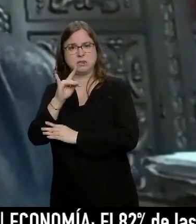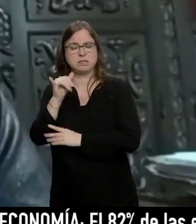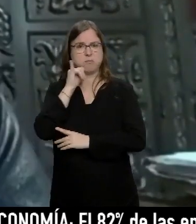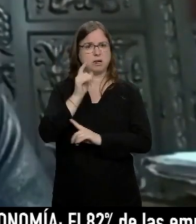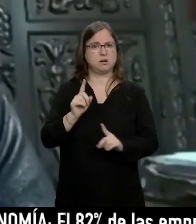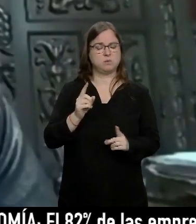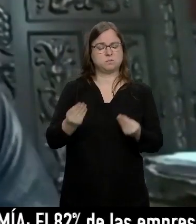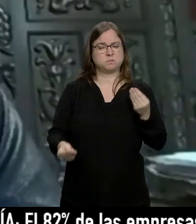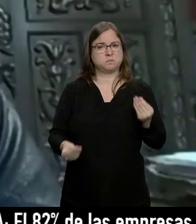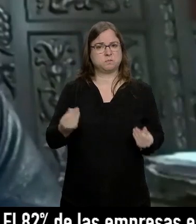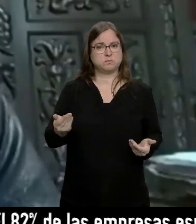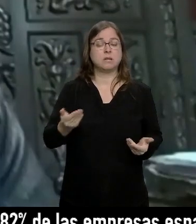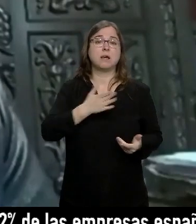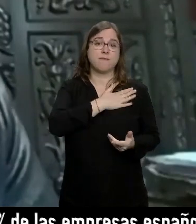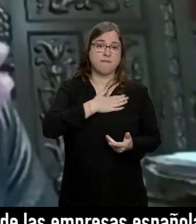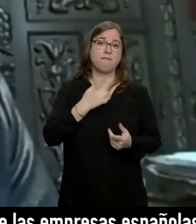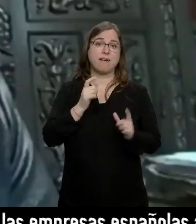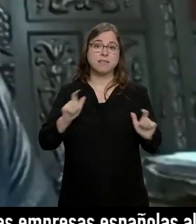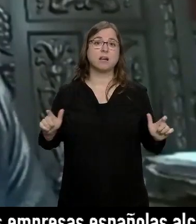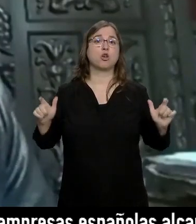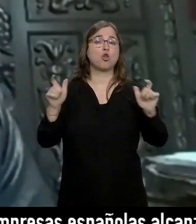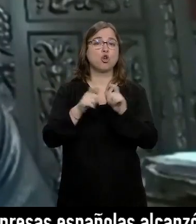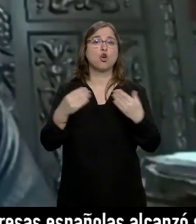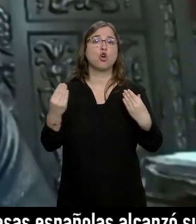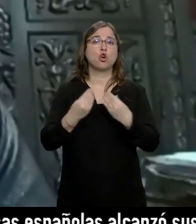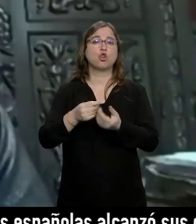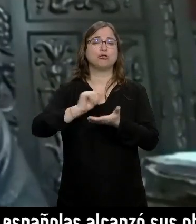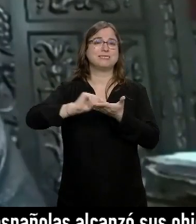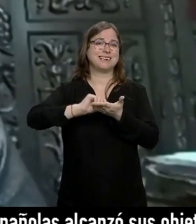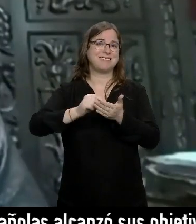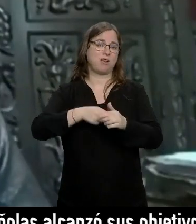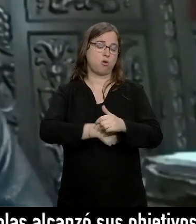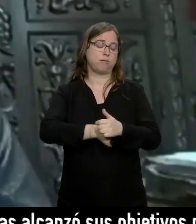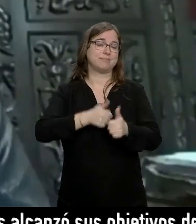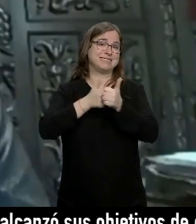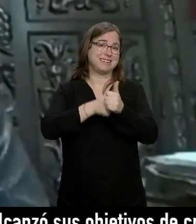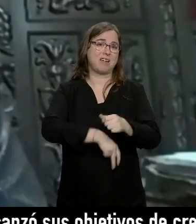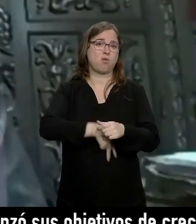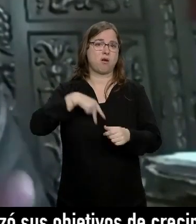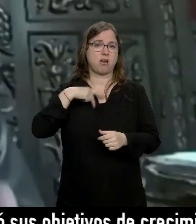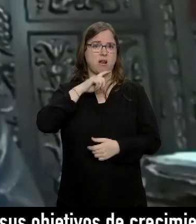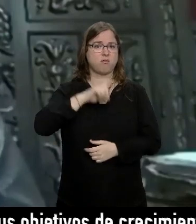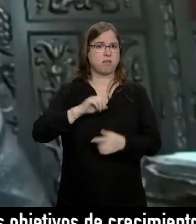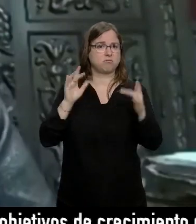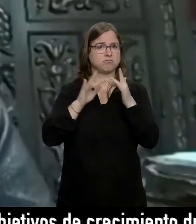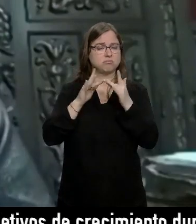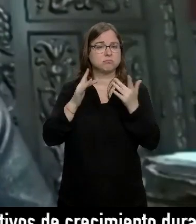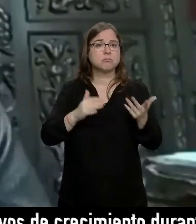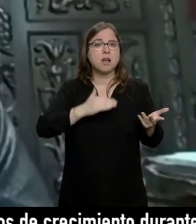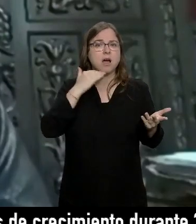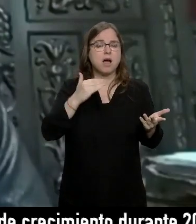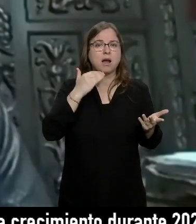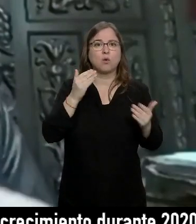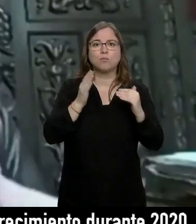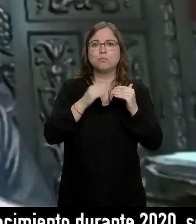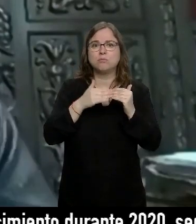perplejos. Estamos pendientes de mantener una reunión con el secretario general de la Fundación para al menos